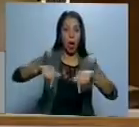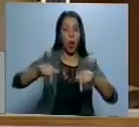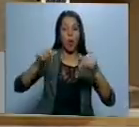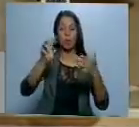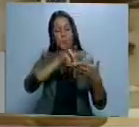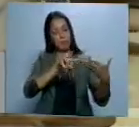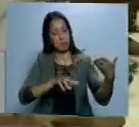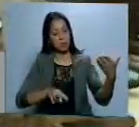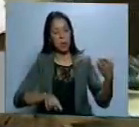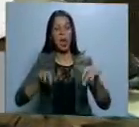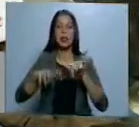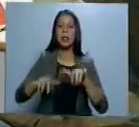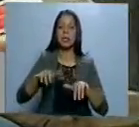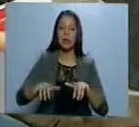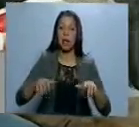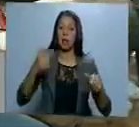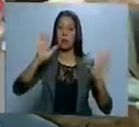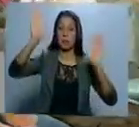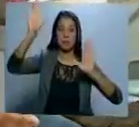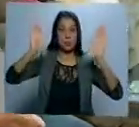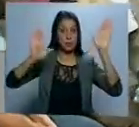secretario. Aprobado.